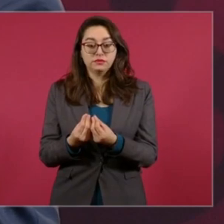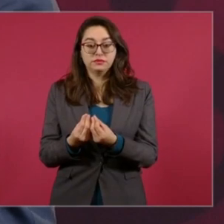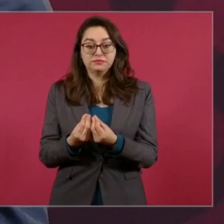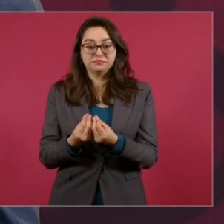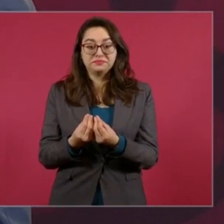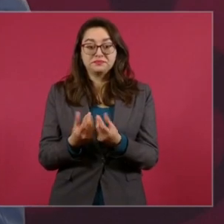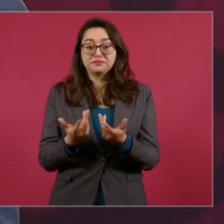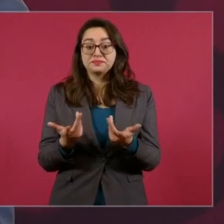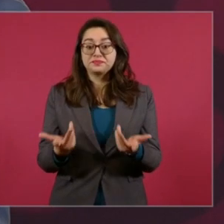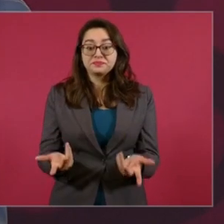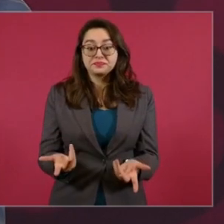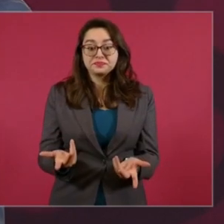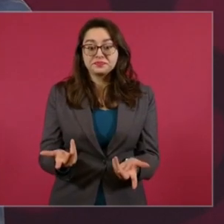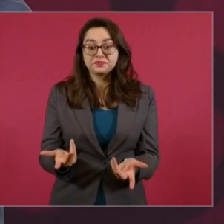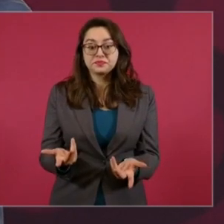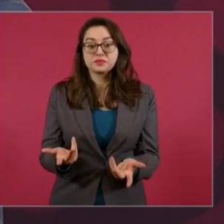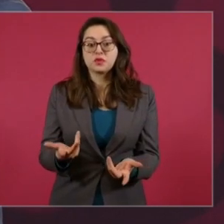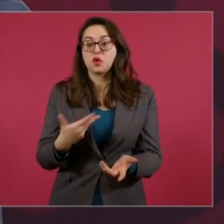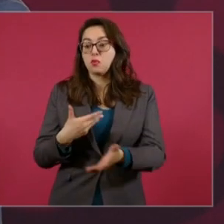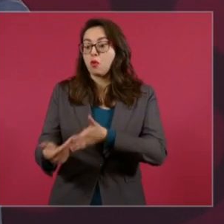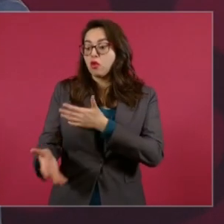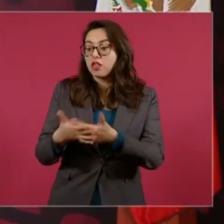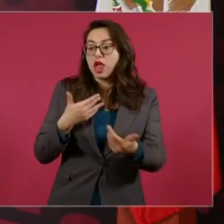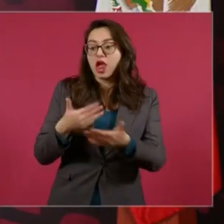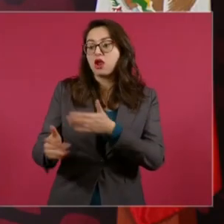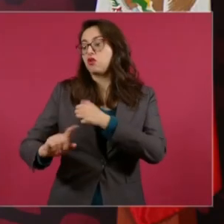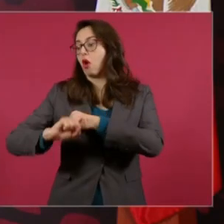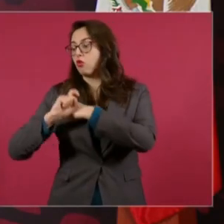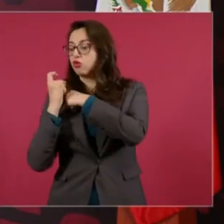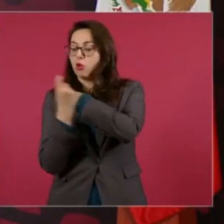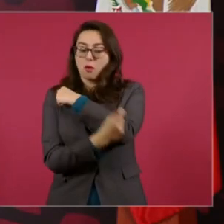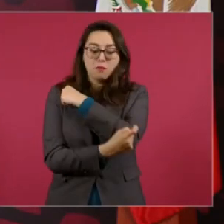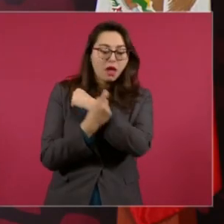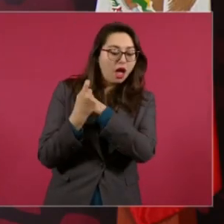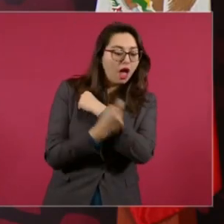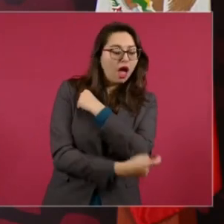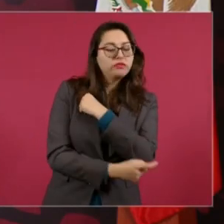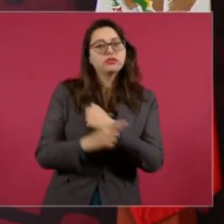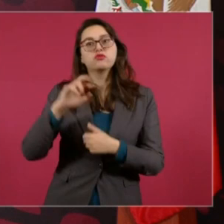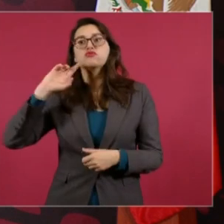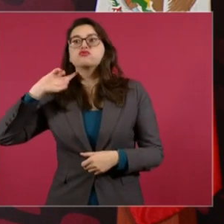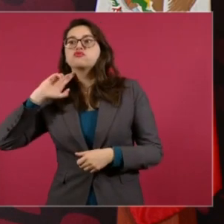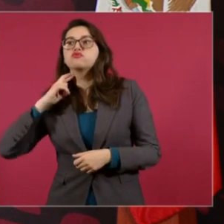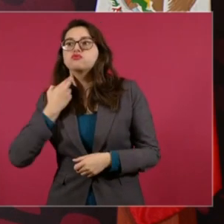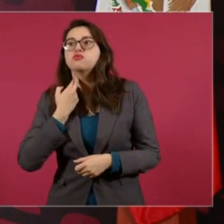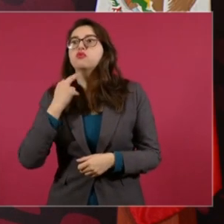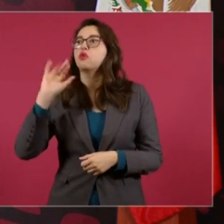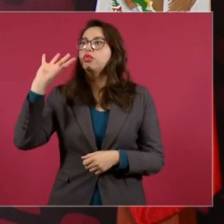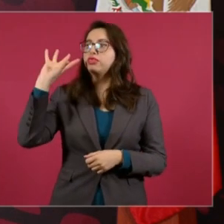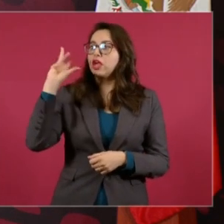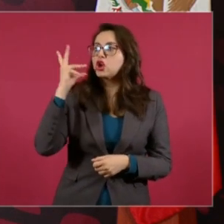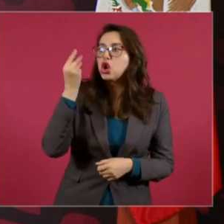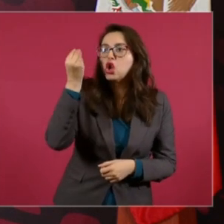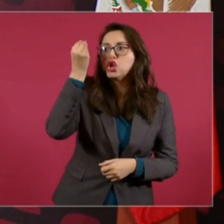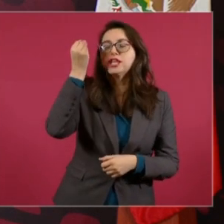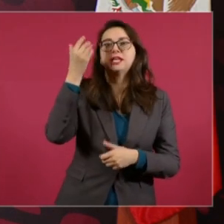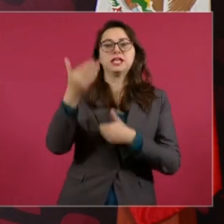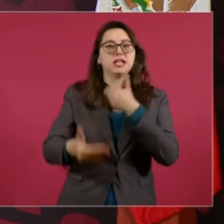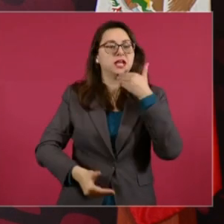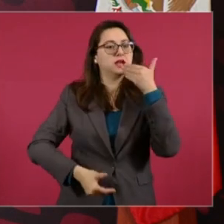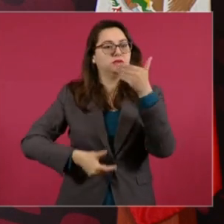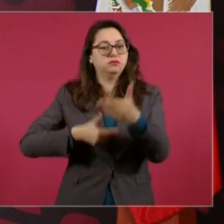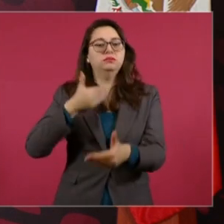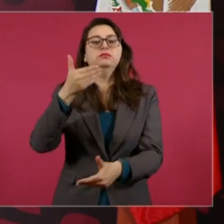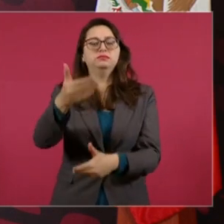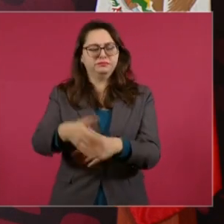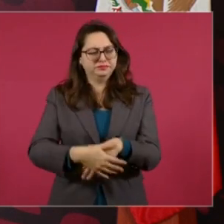por más automatización que exista, por más desarrollo tecnológico, se va a seguir